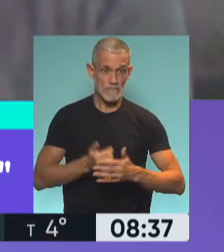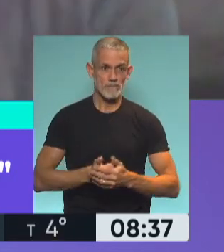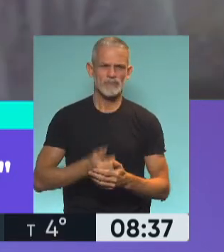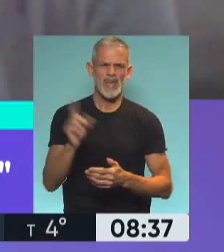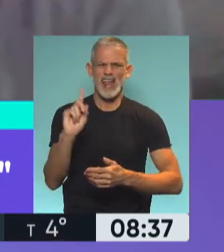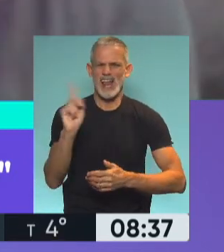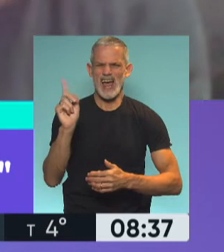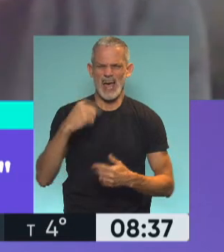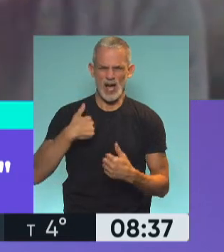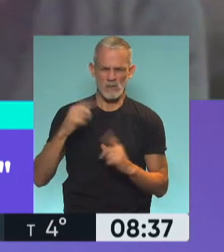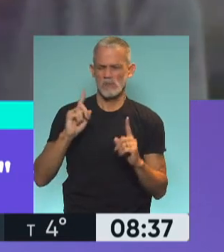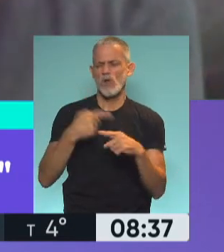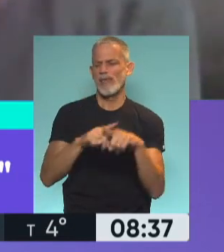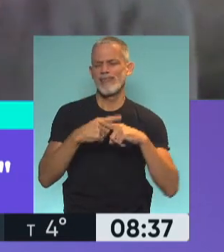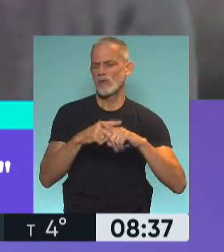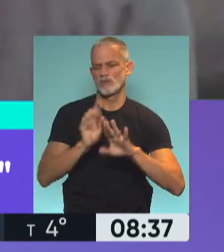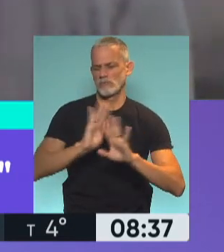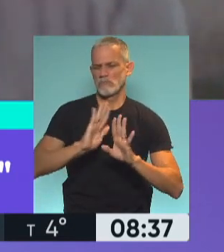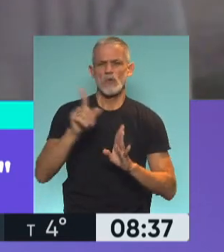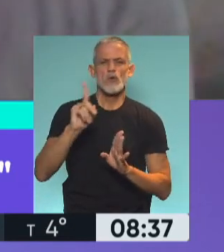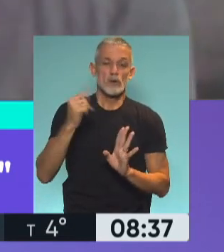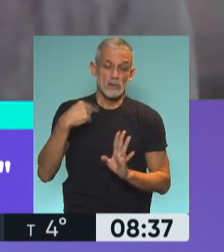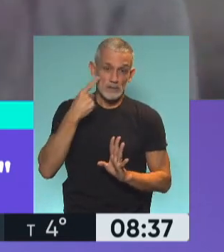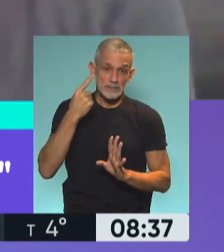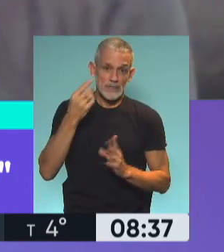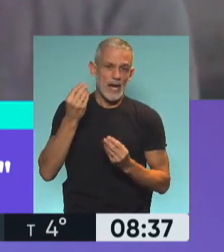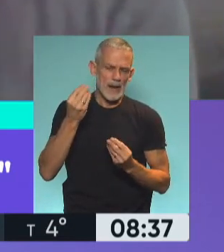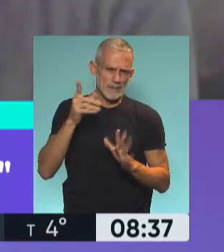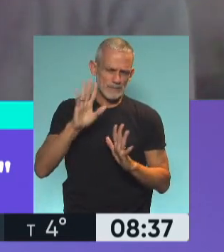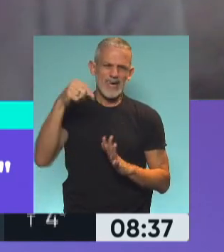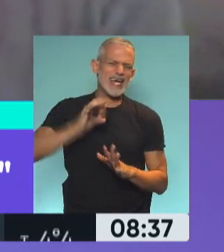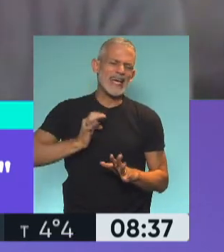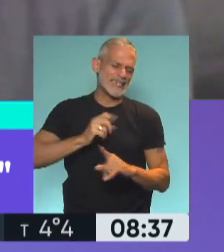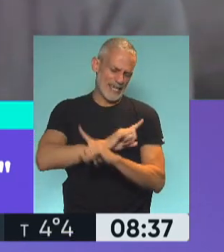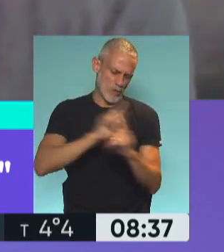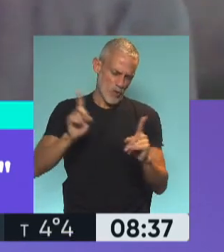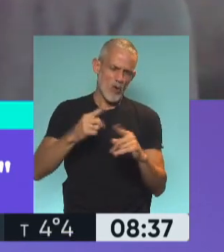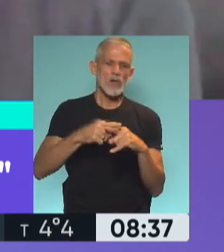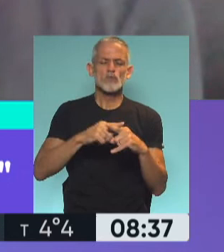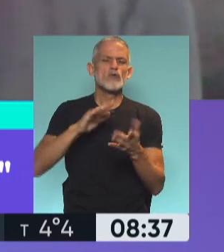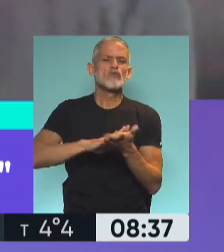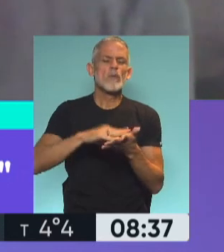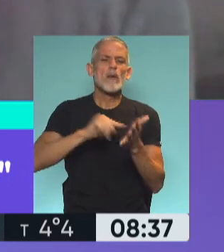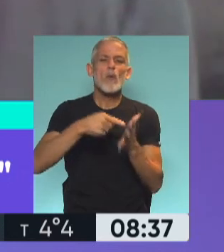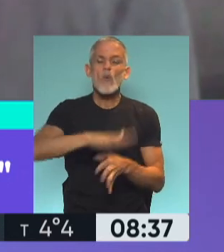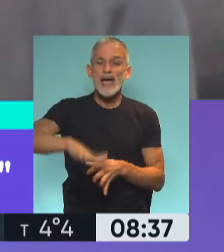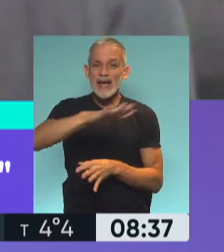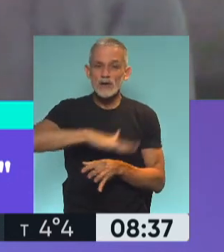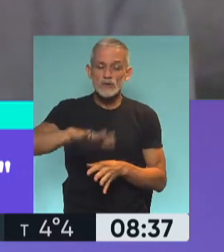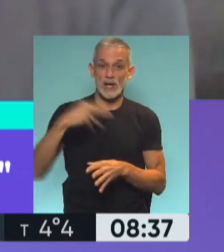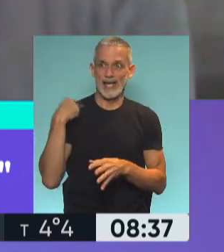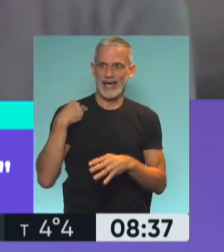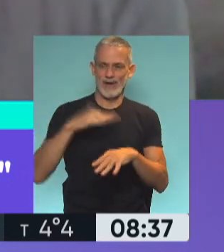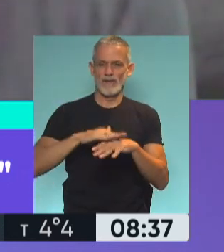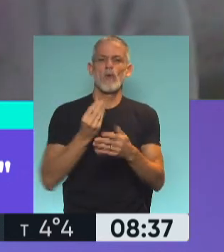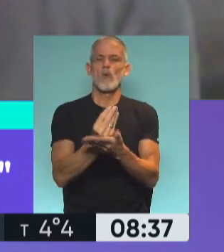No, eso es una discusión A ver. mira, inclusive no se va a dar este año. La discusión por la ciudad de Buenos Aires, por la jefatura de